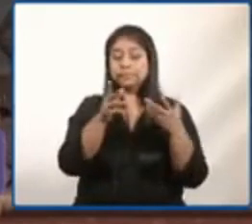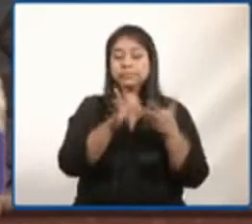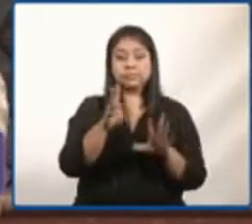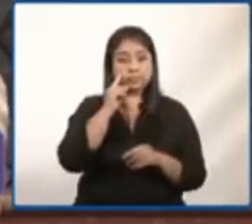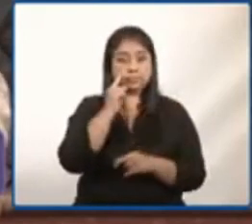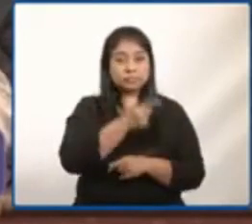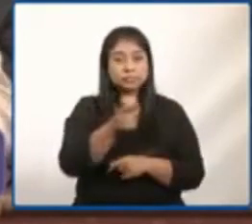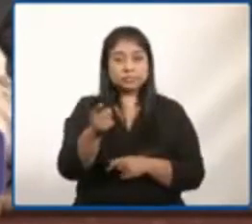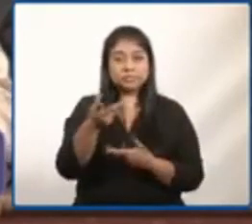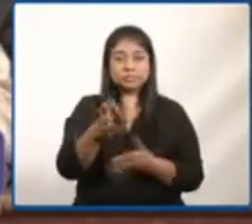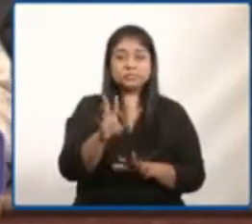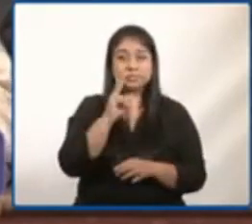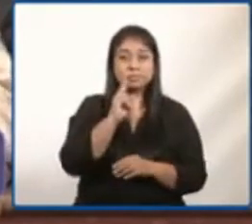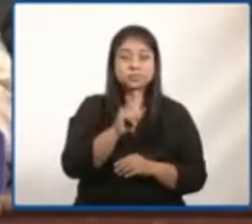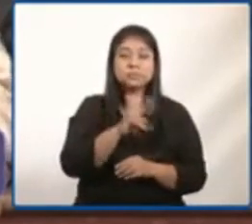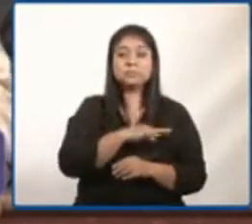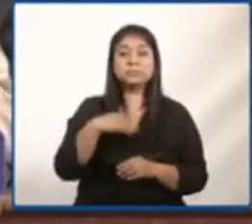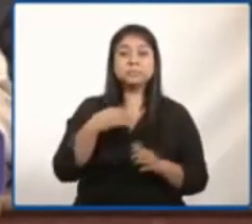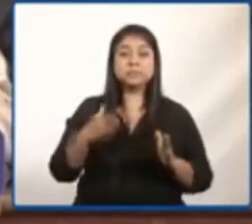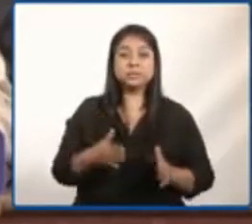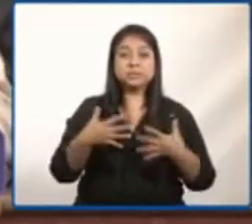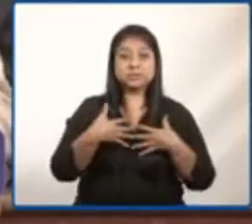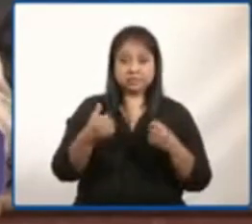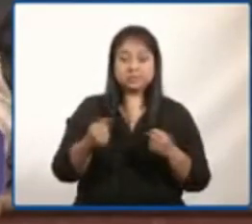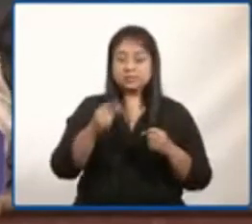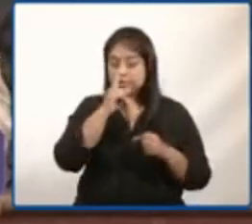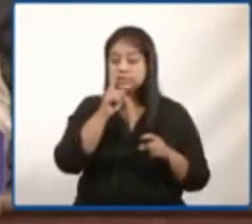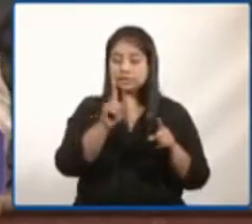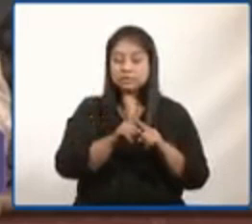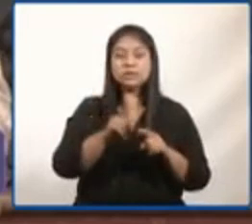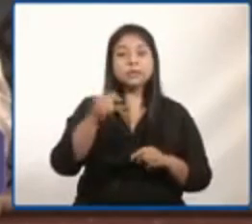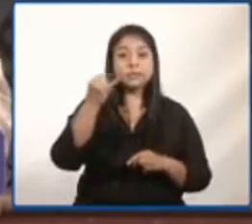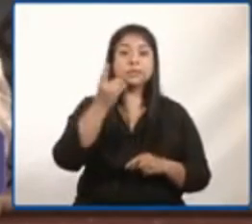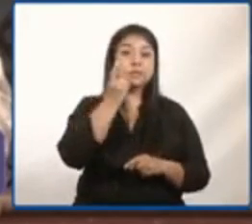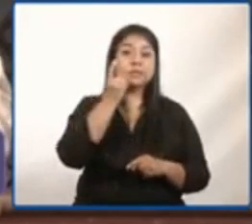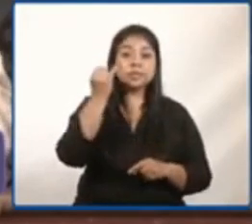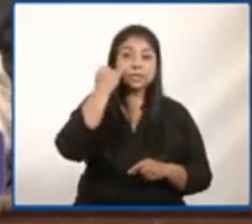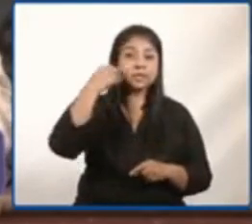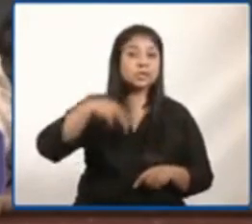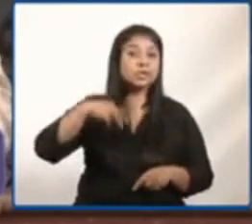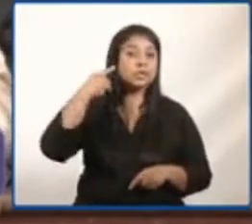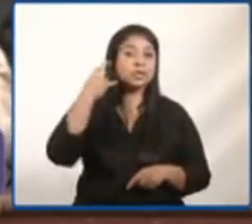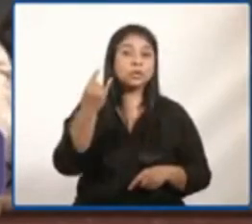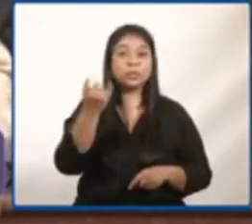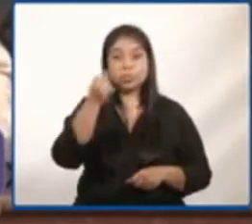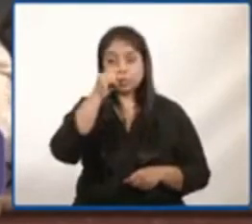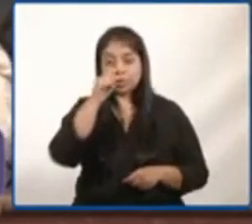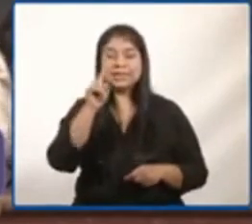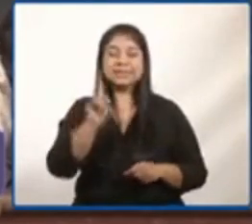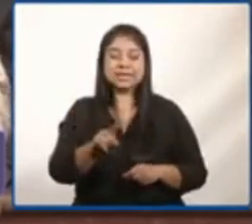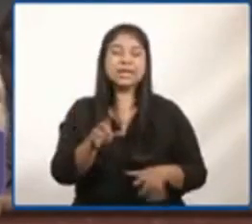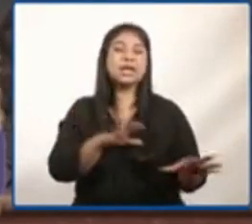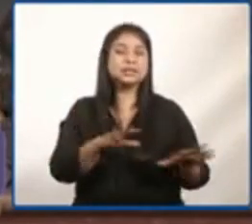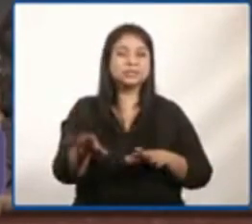también tanto de la señora ministra de Salud como también el director del INGUAT, sobre todas esas acciones de responsabilidad que